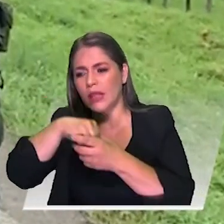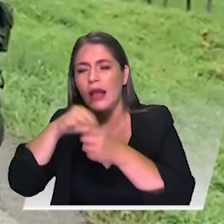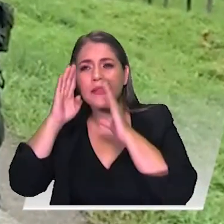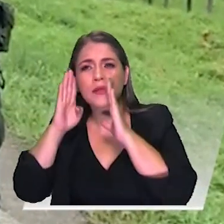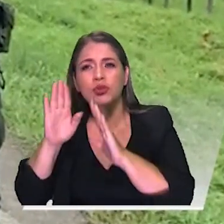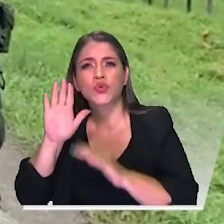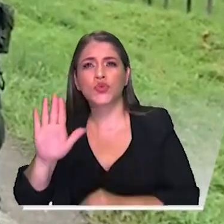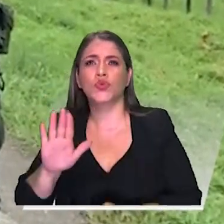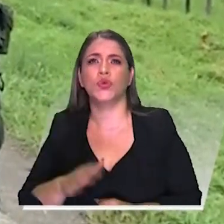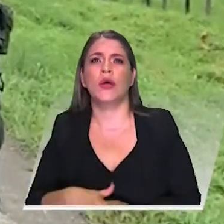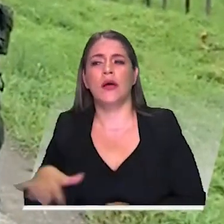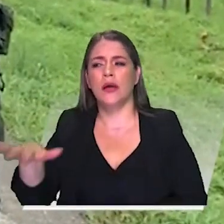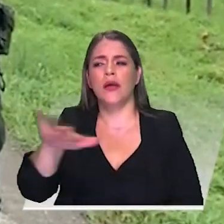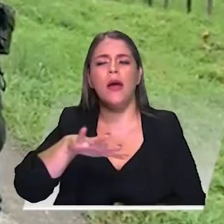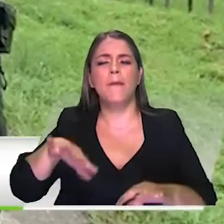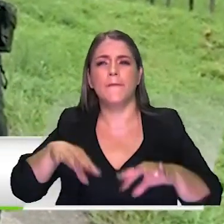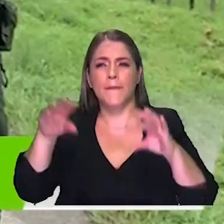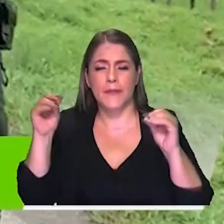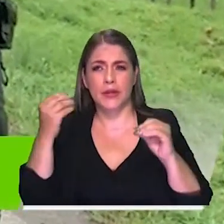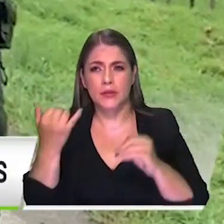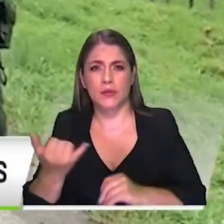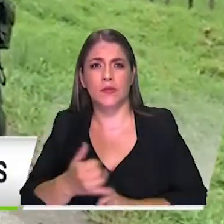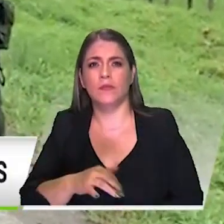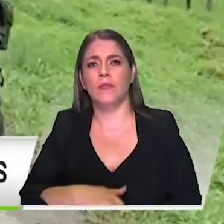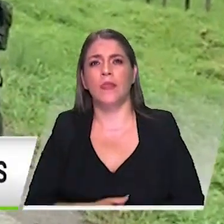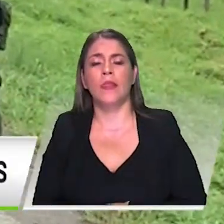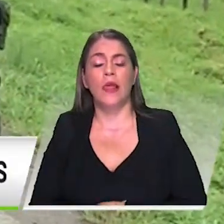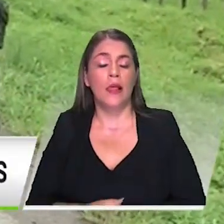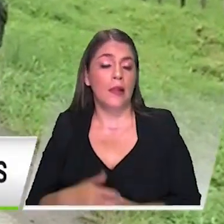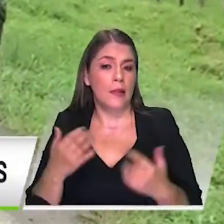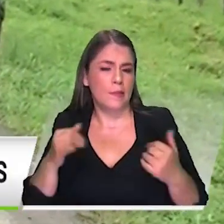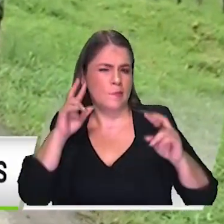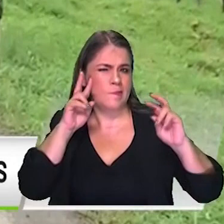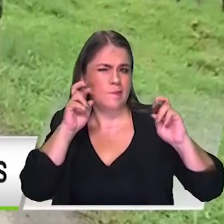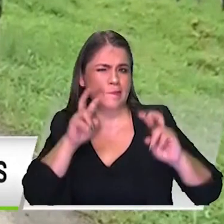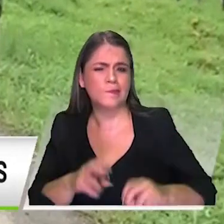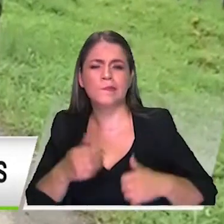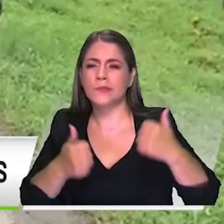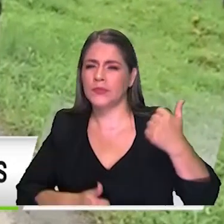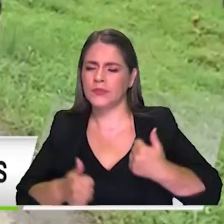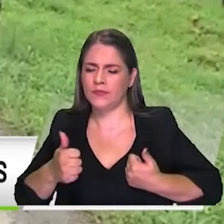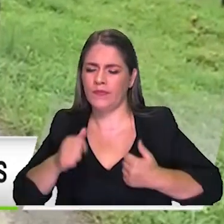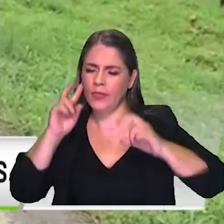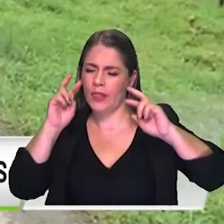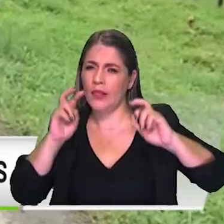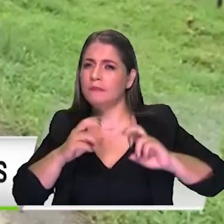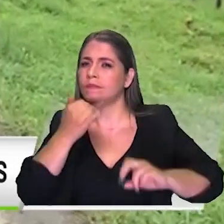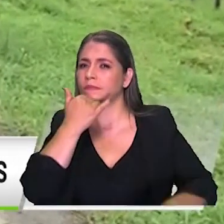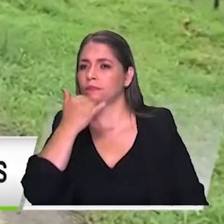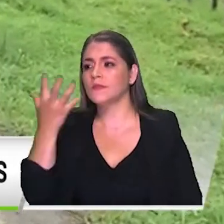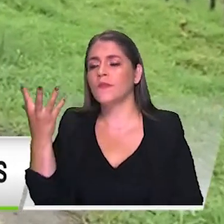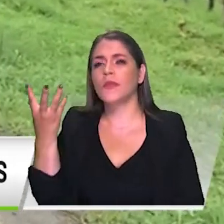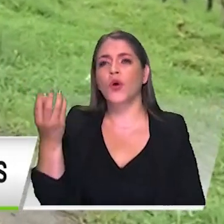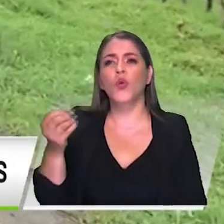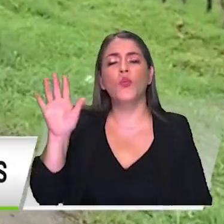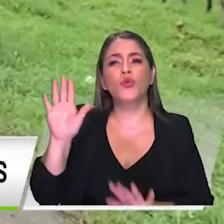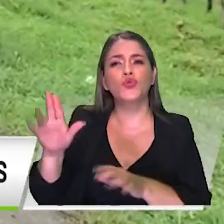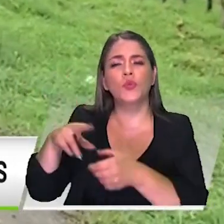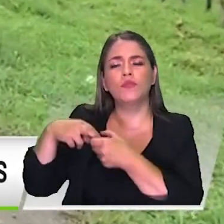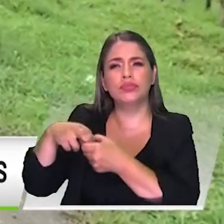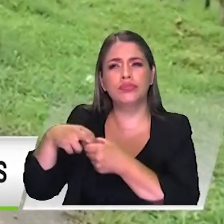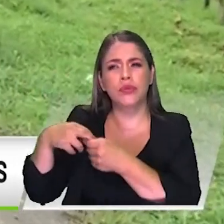centros hospitalarios del municipio de Apartado. La hipótesis de este accidente está siendo investigada por parte de los funcionarios de la